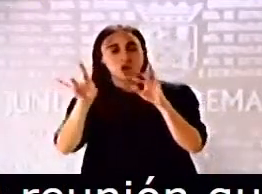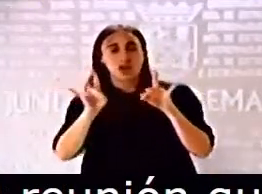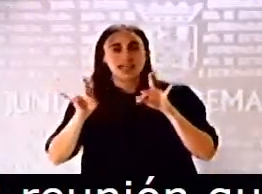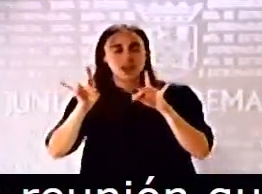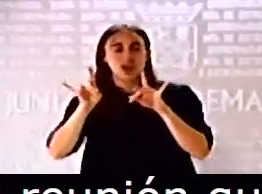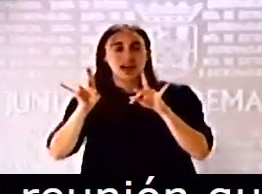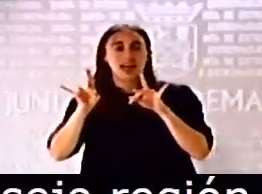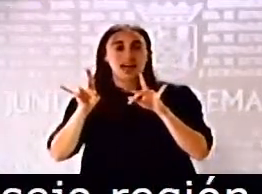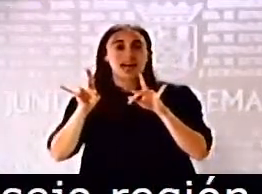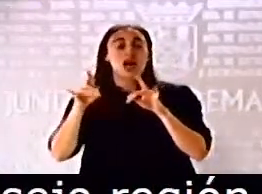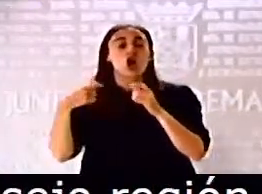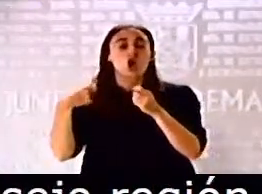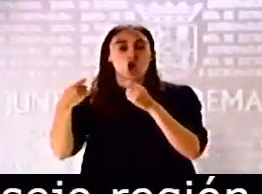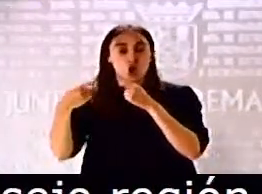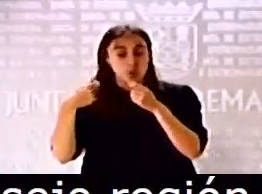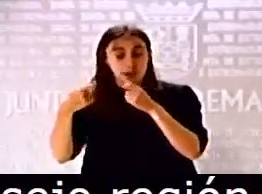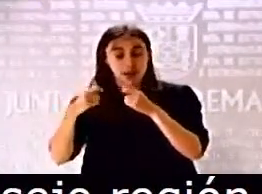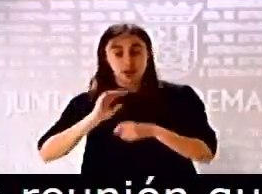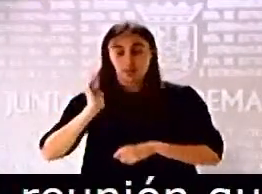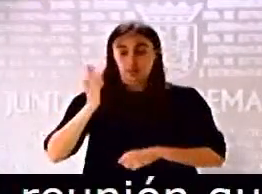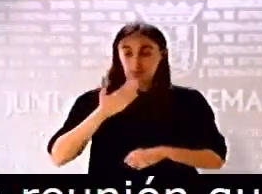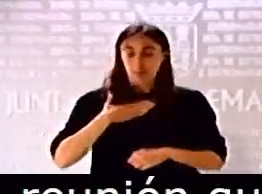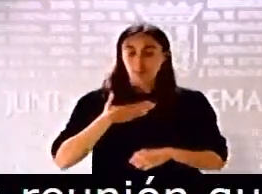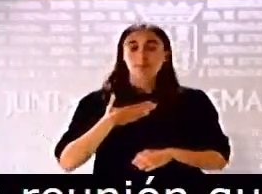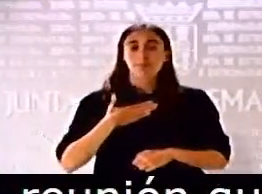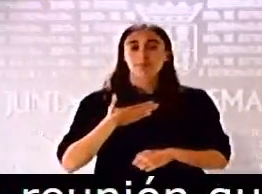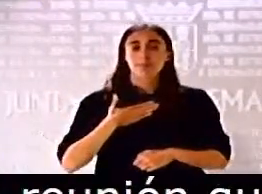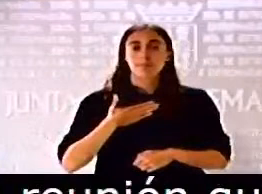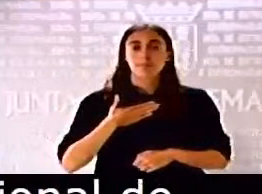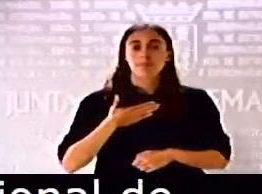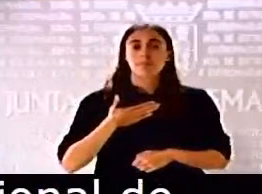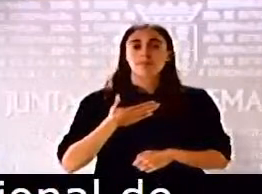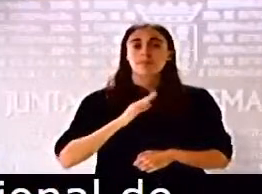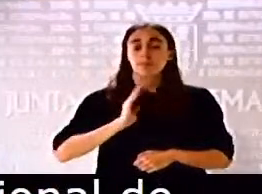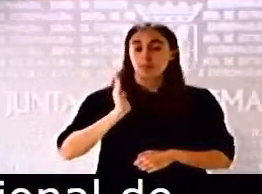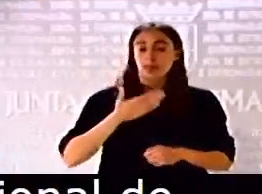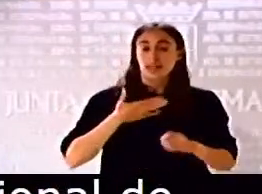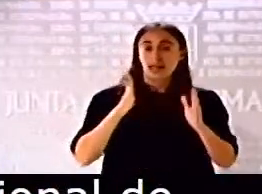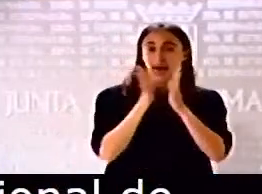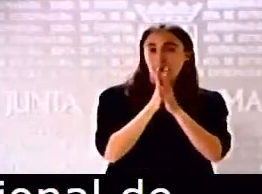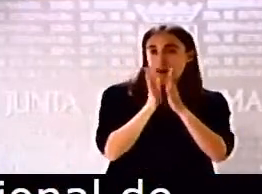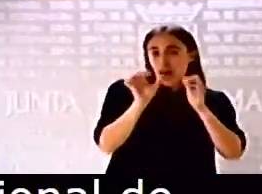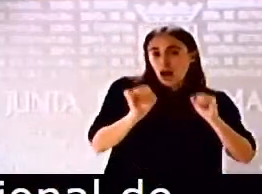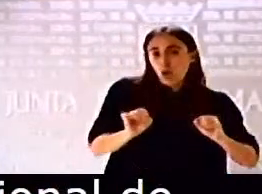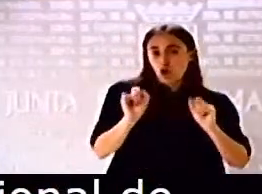Comercio, mañana solemnizaremos determinados acuerdos que nos van a